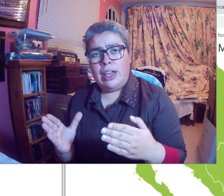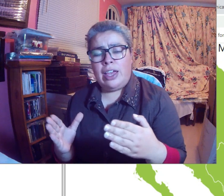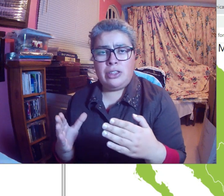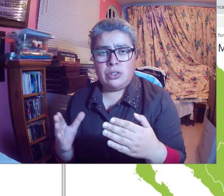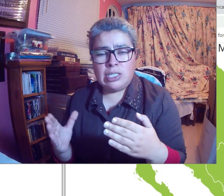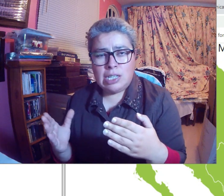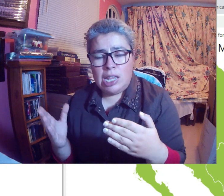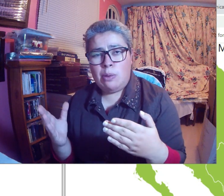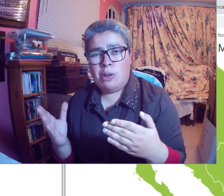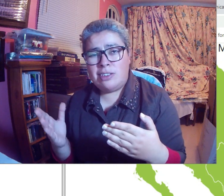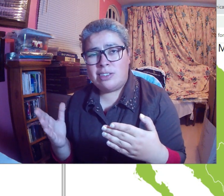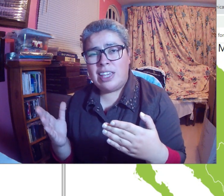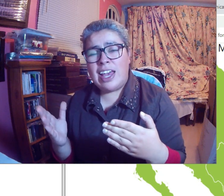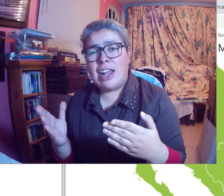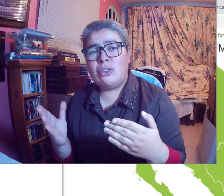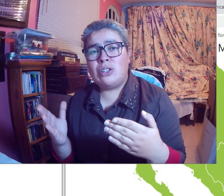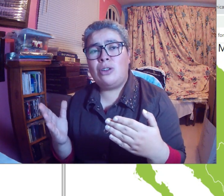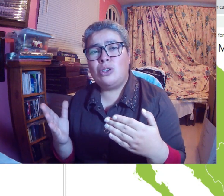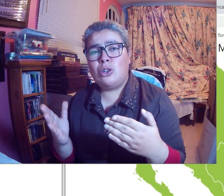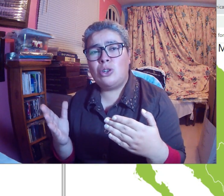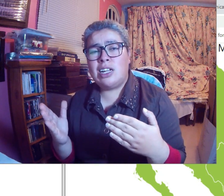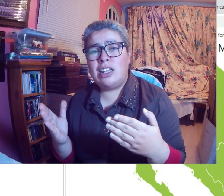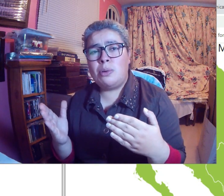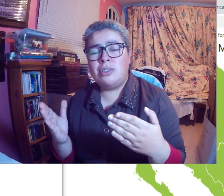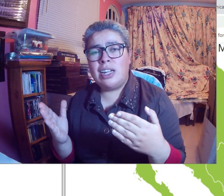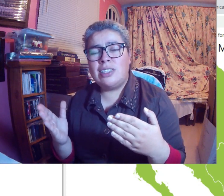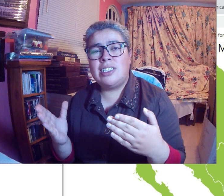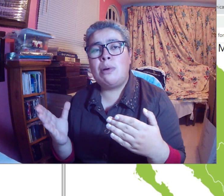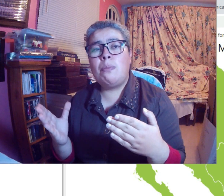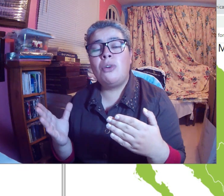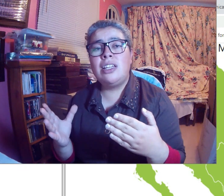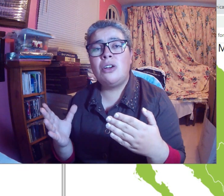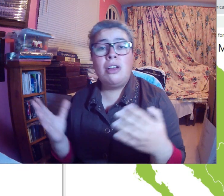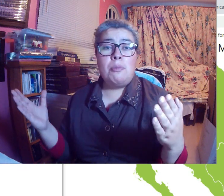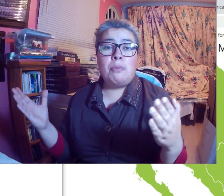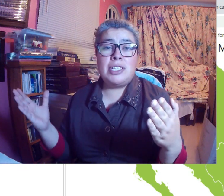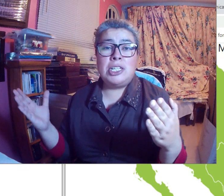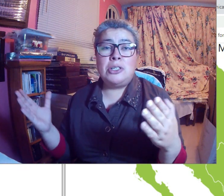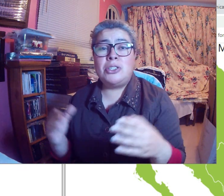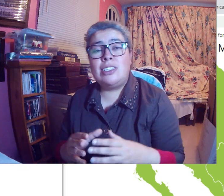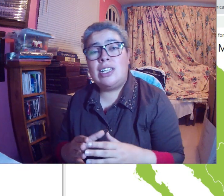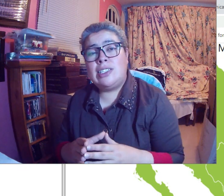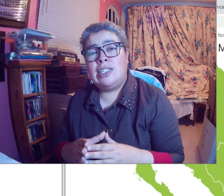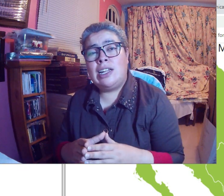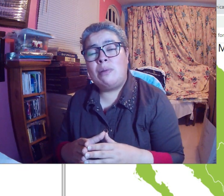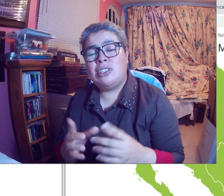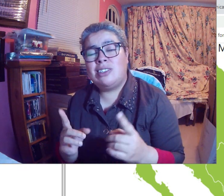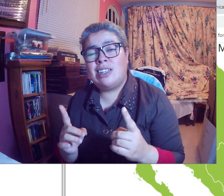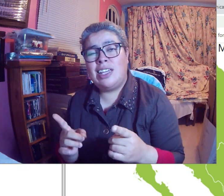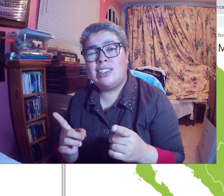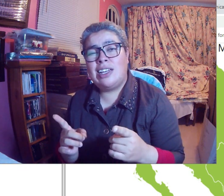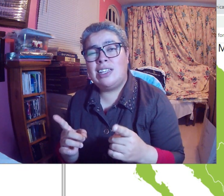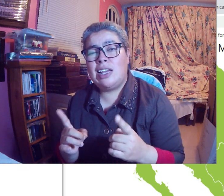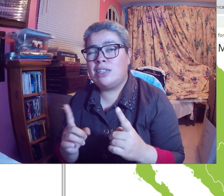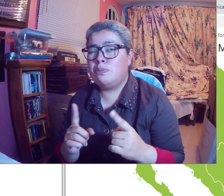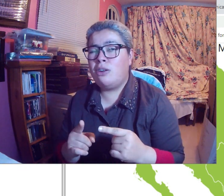controlar. Entonces, ¿qué le debo de enseñar a los doctores? ¿Qué le debo enseñar al sistema político? Pues los docentes le enseñaríamos